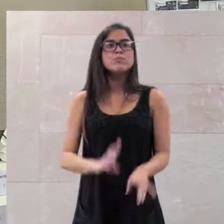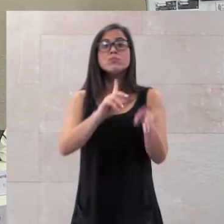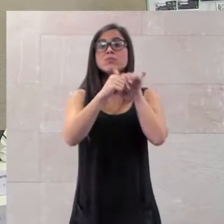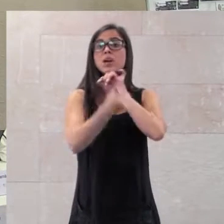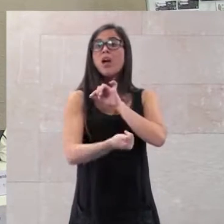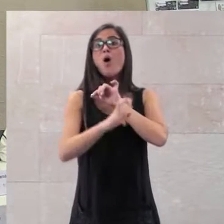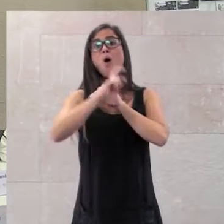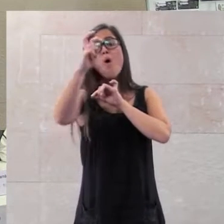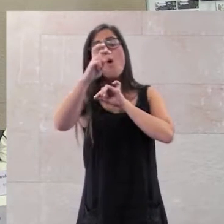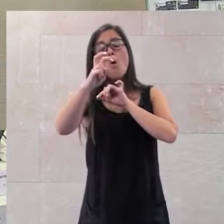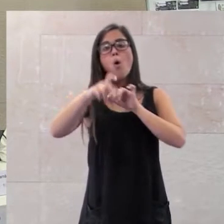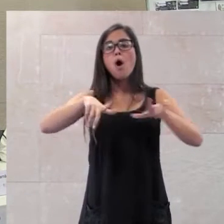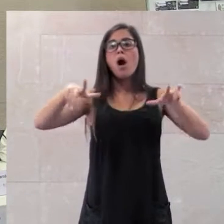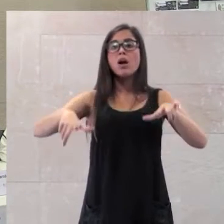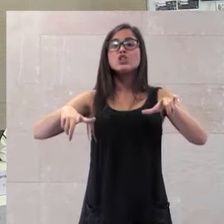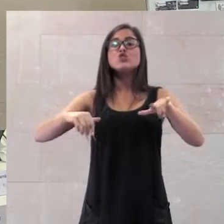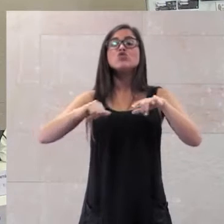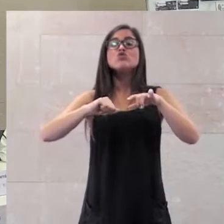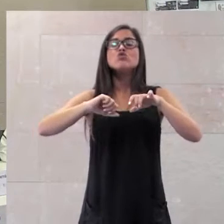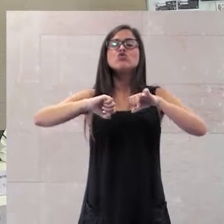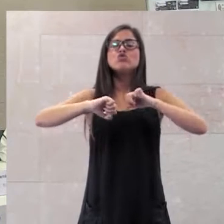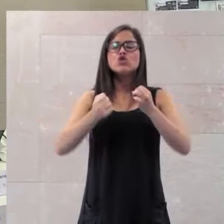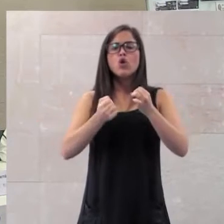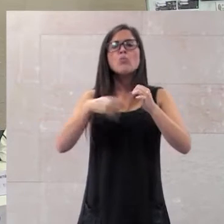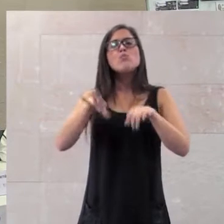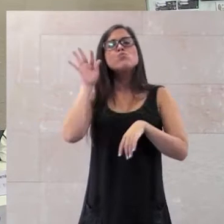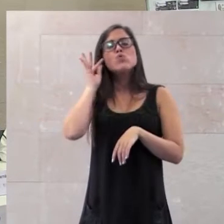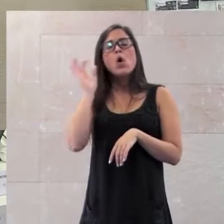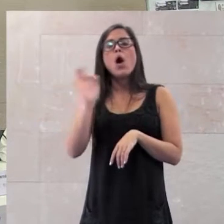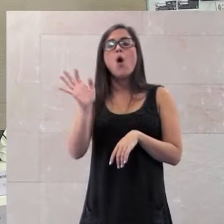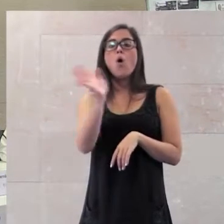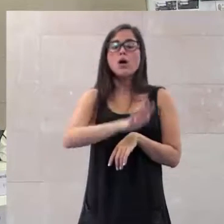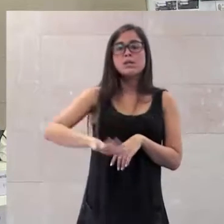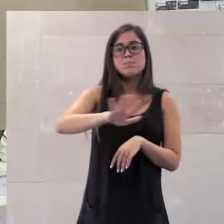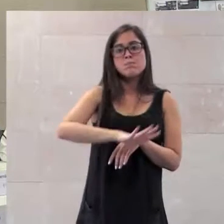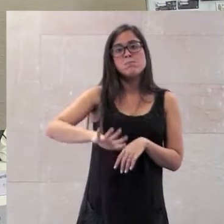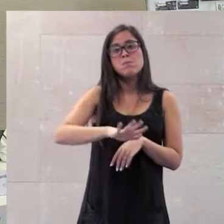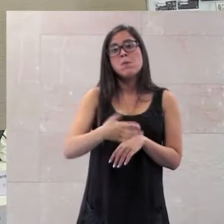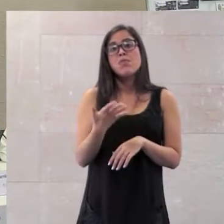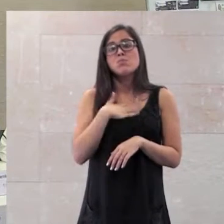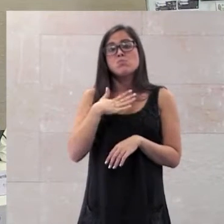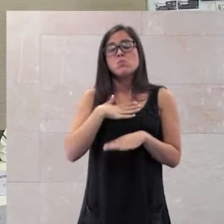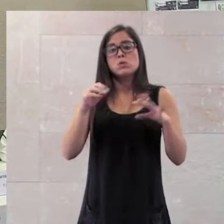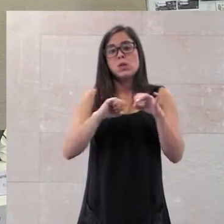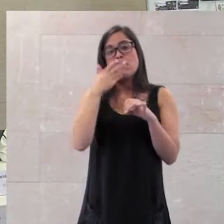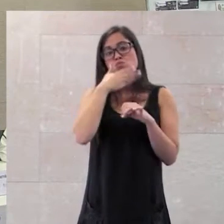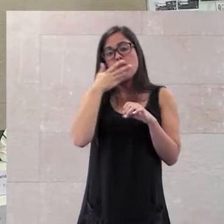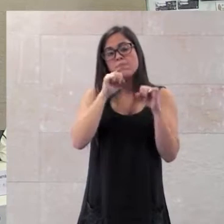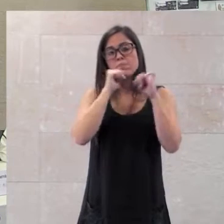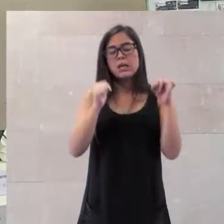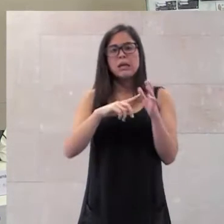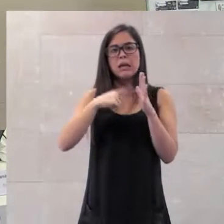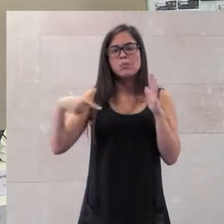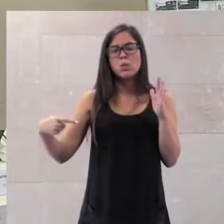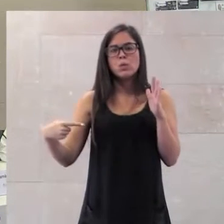Luego otras instalaciones son las casas o chocos de mujeres o espacios propios de escuelas de empoderamiento. En Guipúzcoa